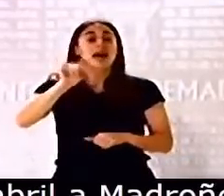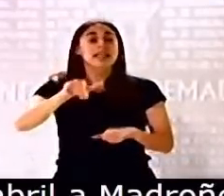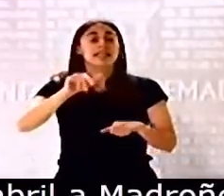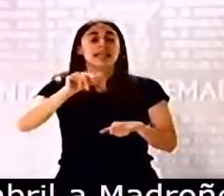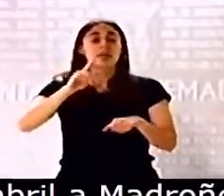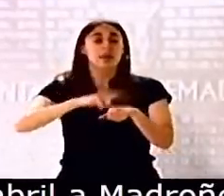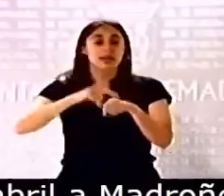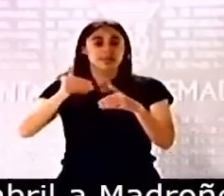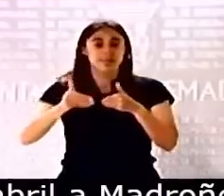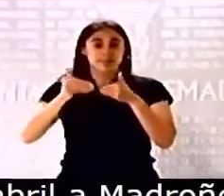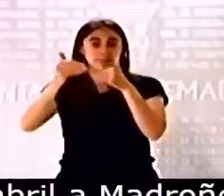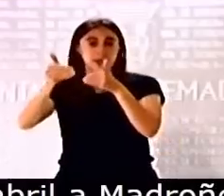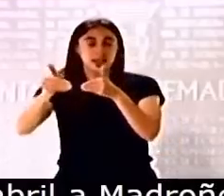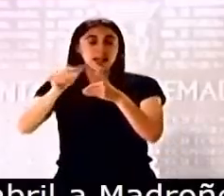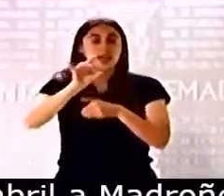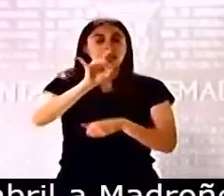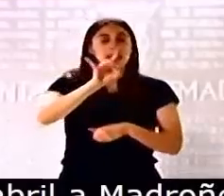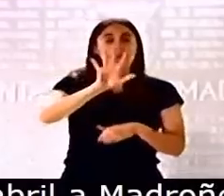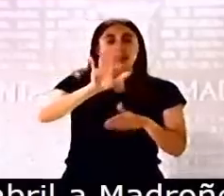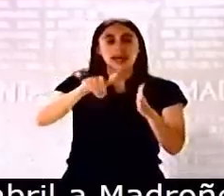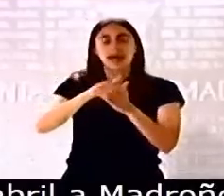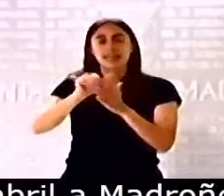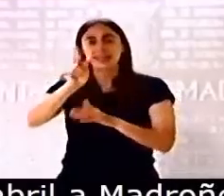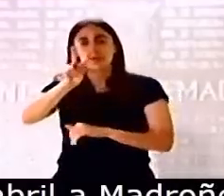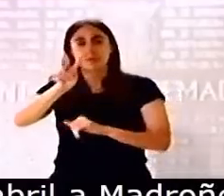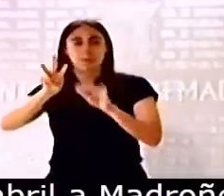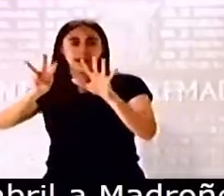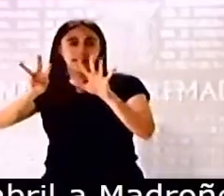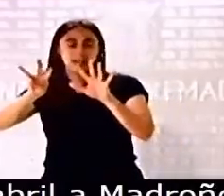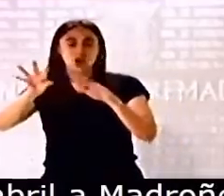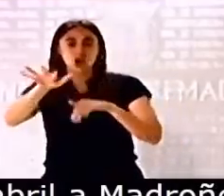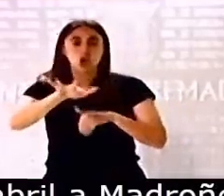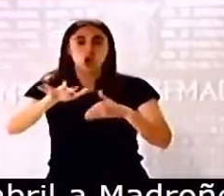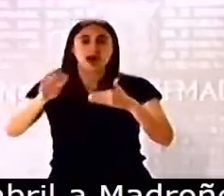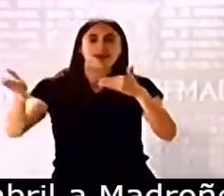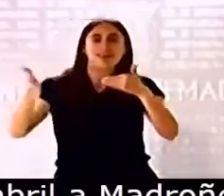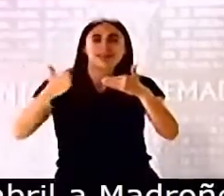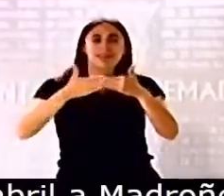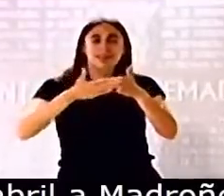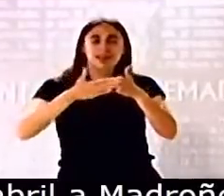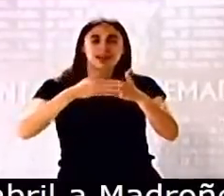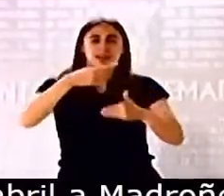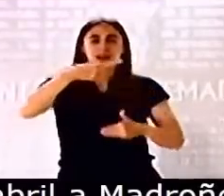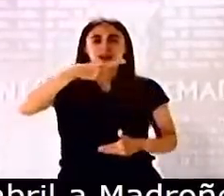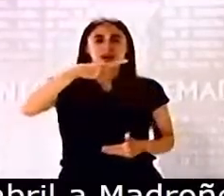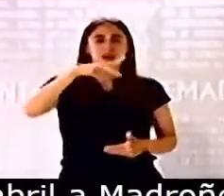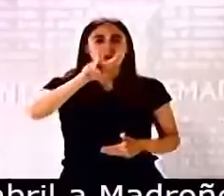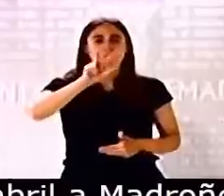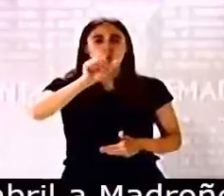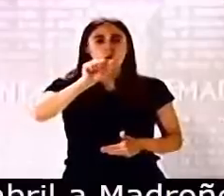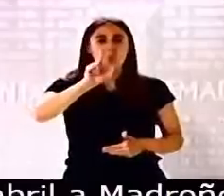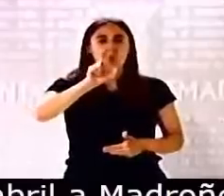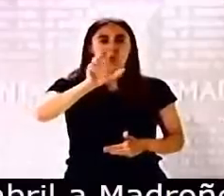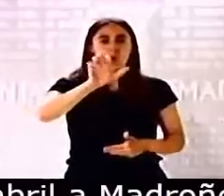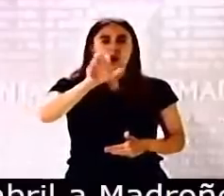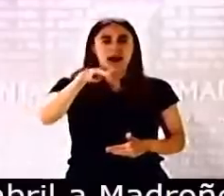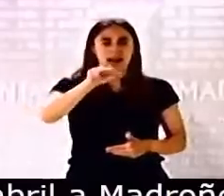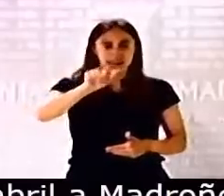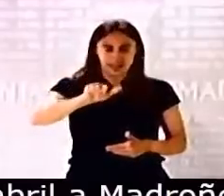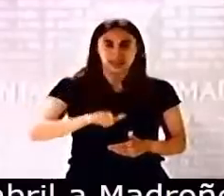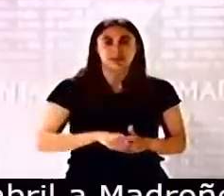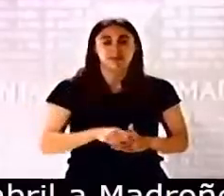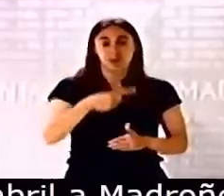desde el 15 de abril al 28 de abril el cierre perimetral de la localidad de Guareña. Guareña ya